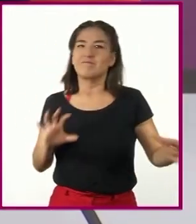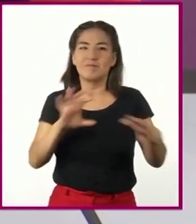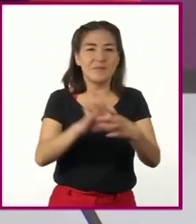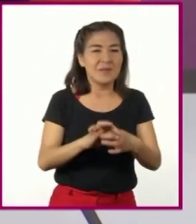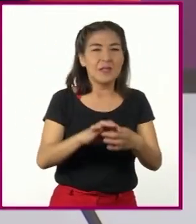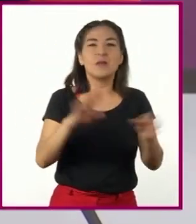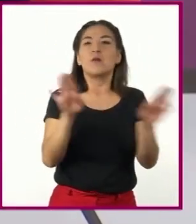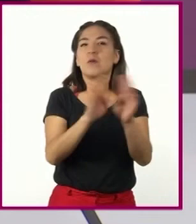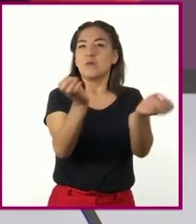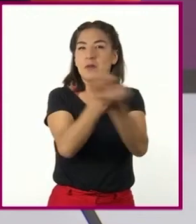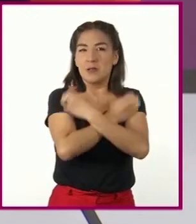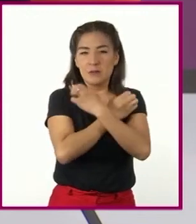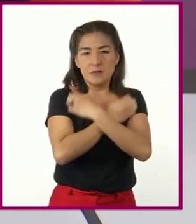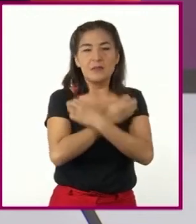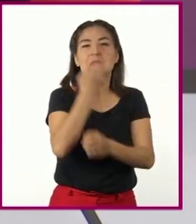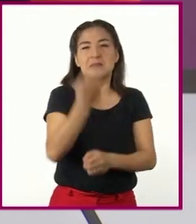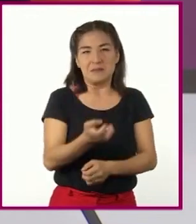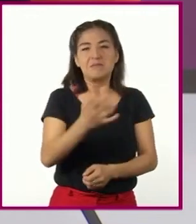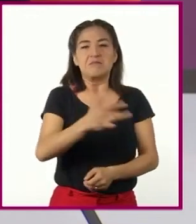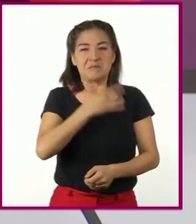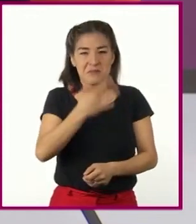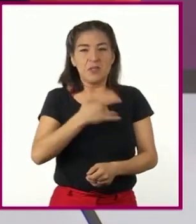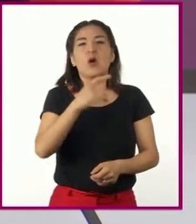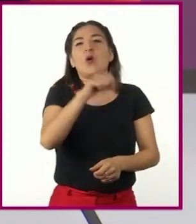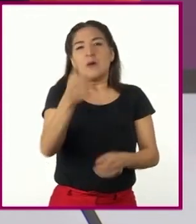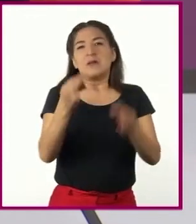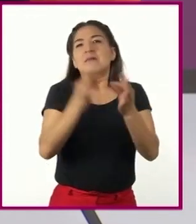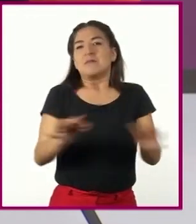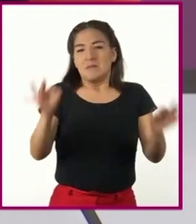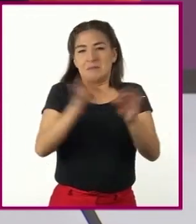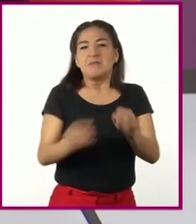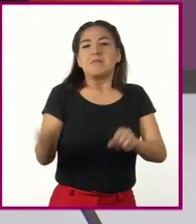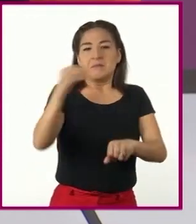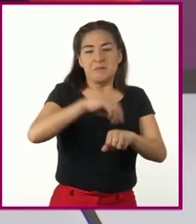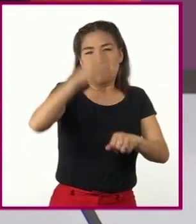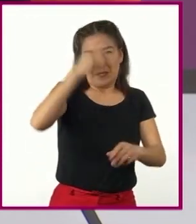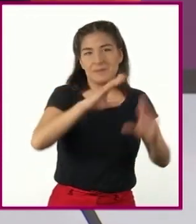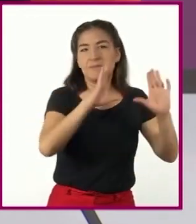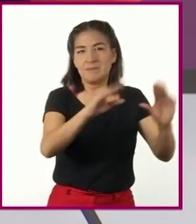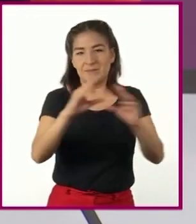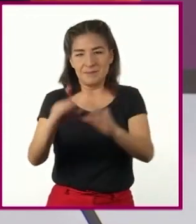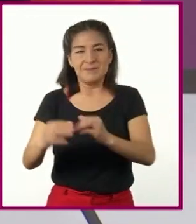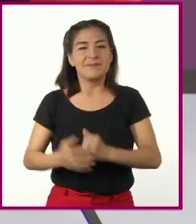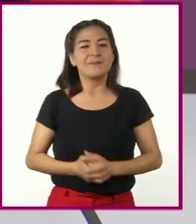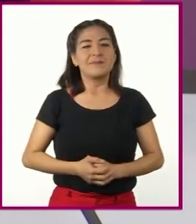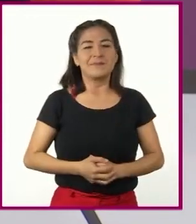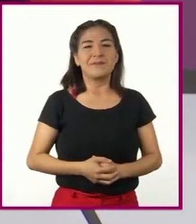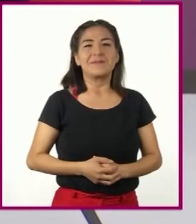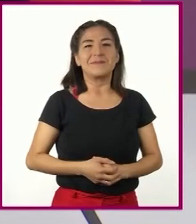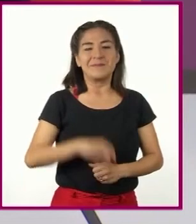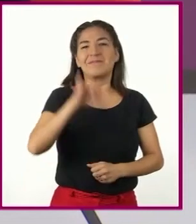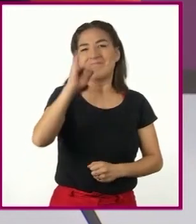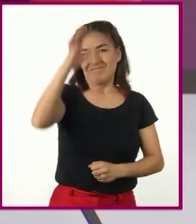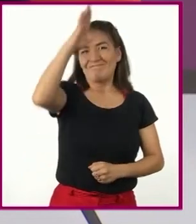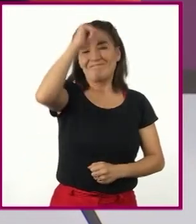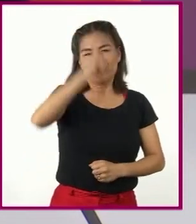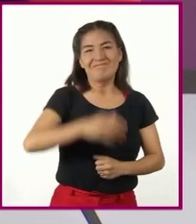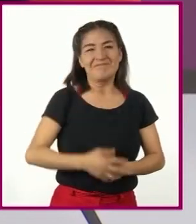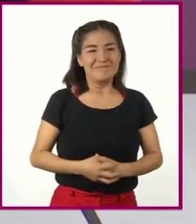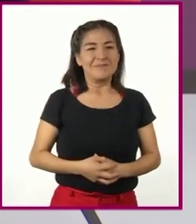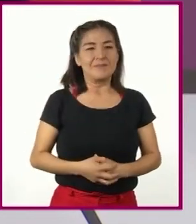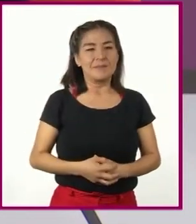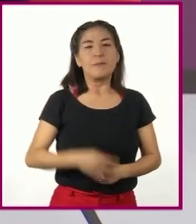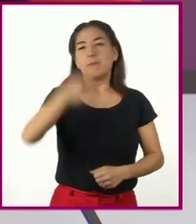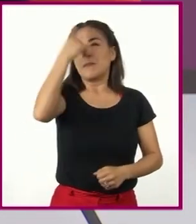psicología educativa me parece que es otro ingrediente fundamental para la enseñanza. Totalmente de acuerdo.